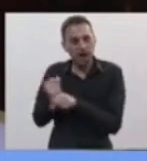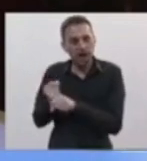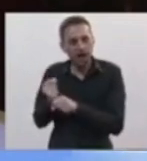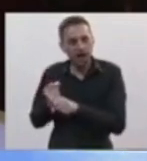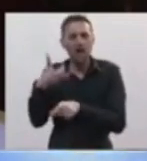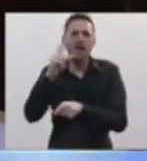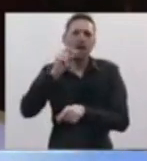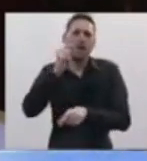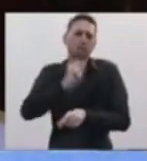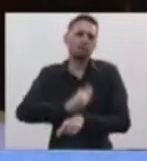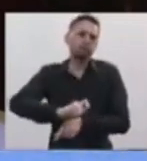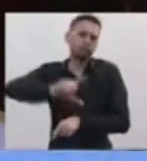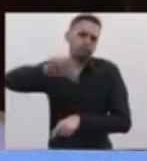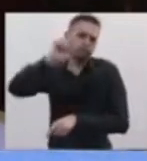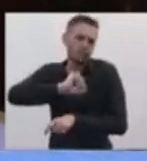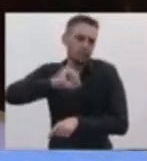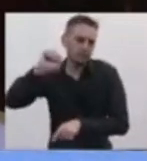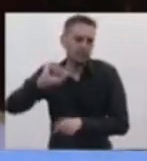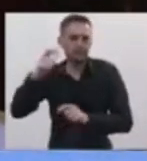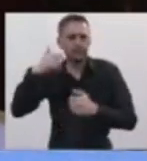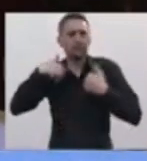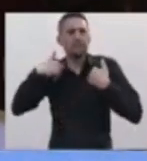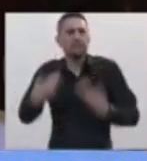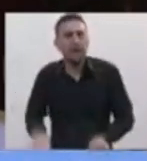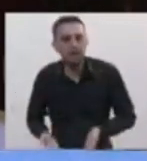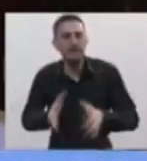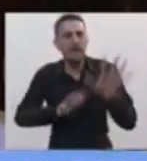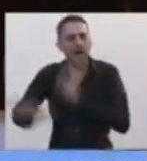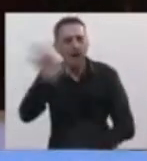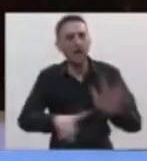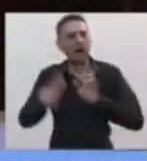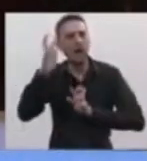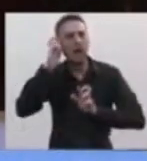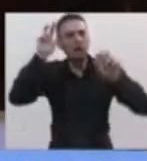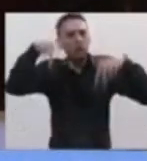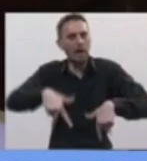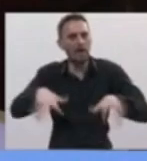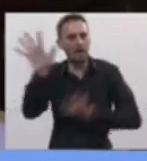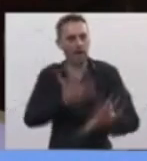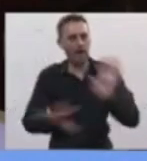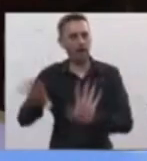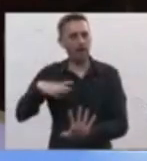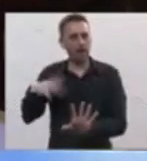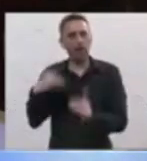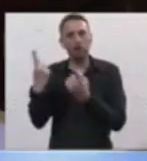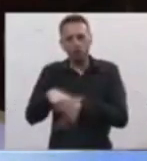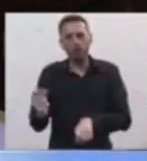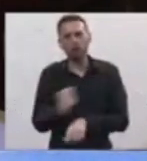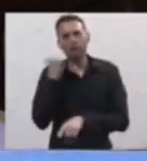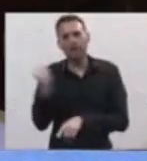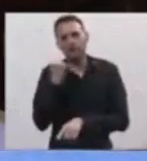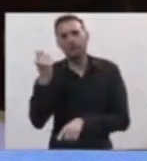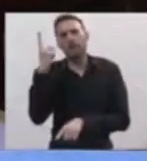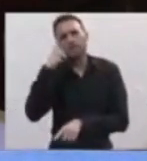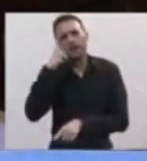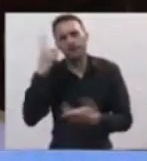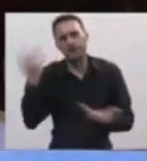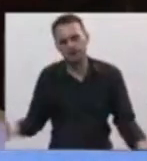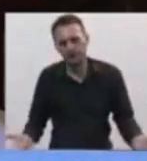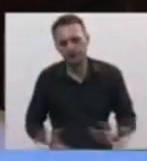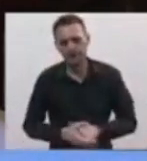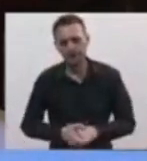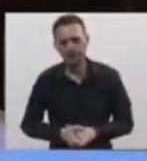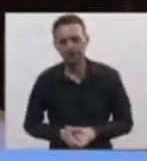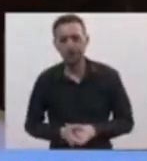inflación por supuesto a todo el mundo en la capacidad la tranquilidad para planificar entonces son cosas sumamente importantes para pensar